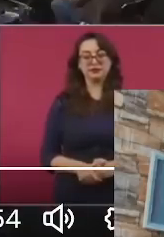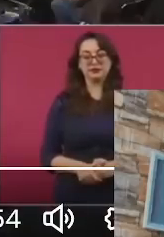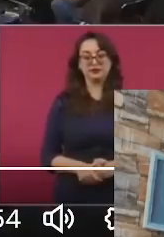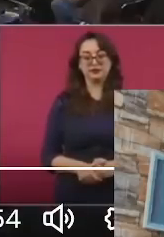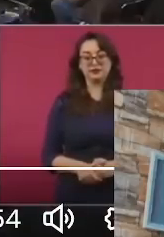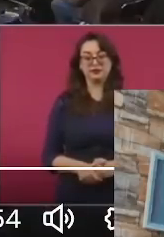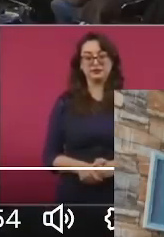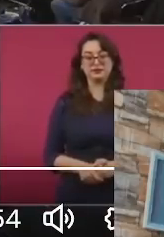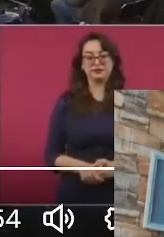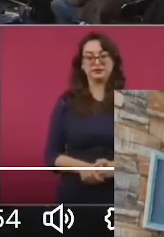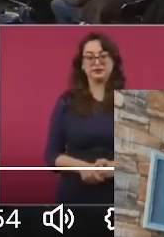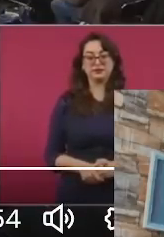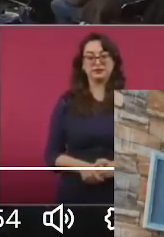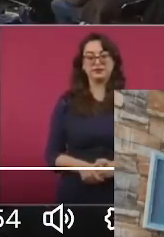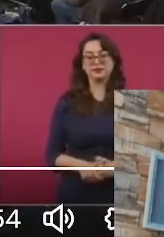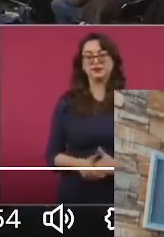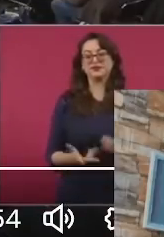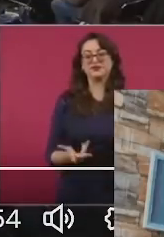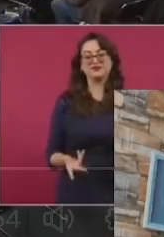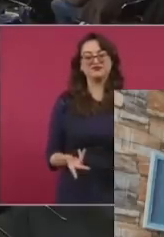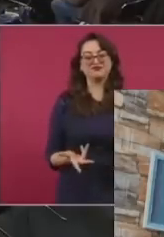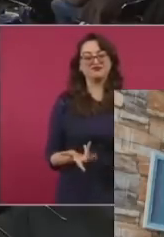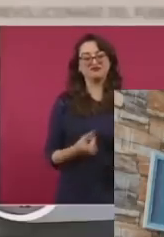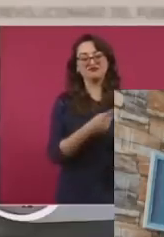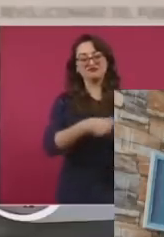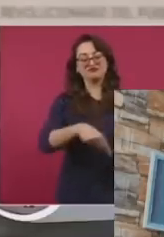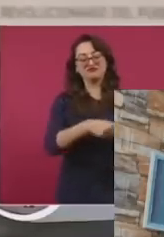este una oposición muy